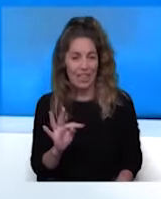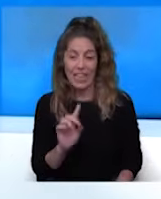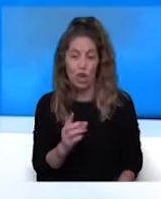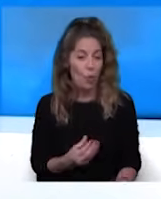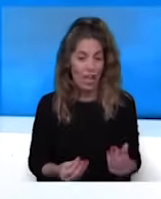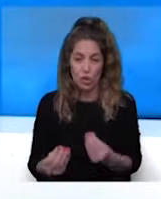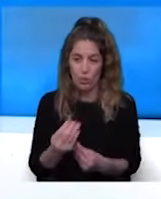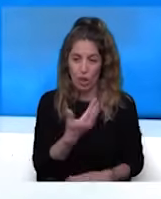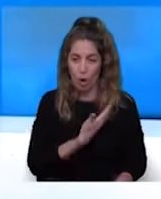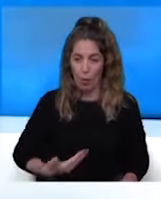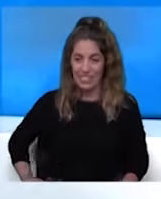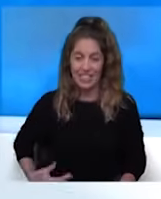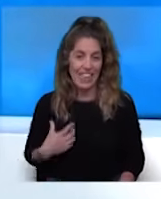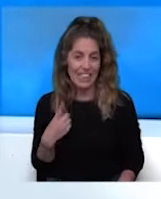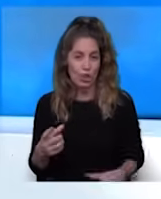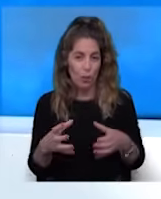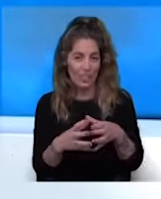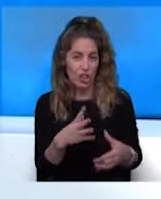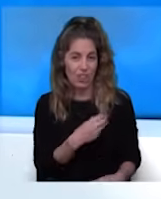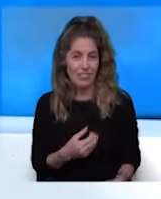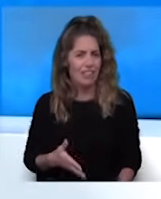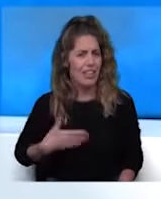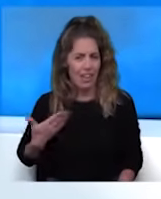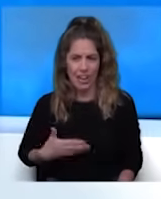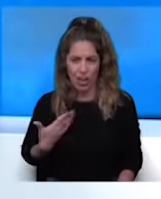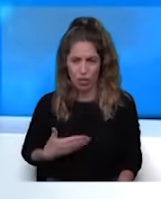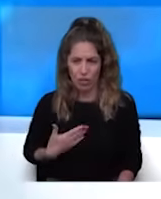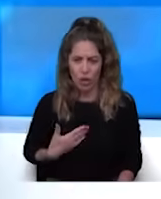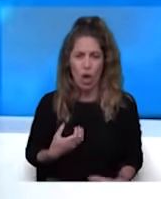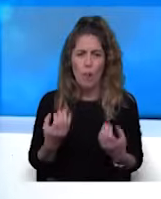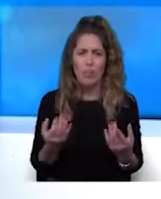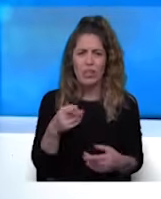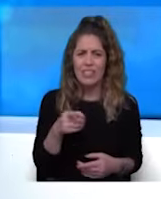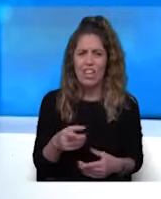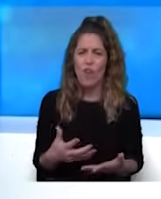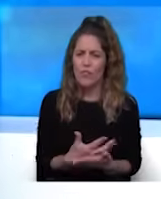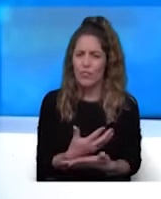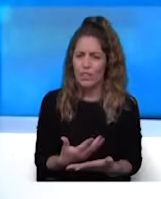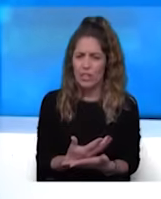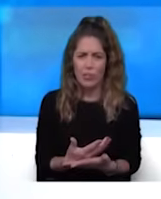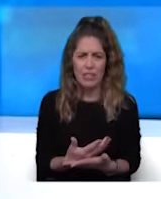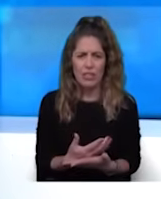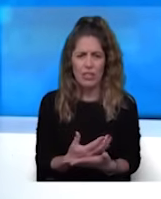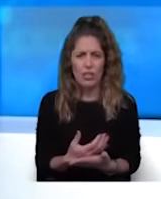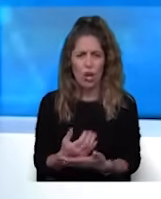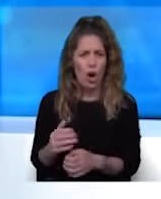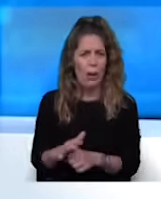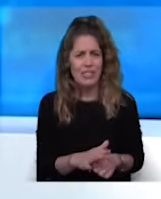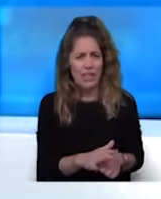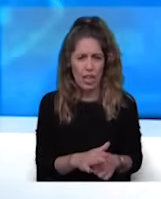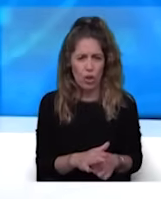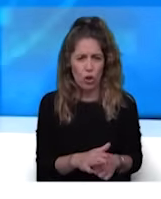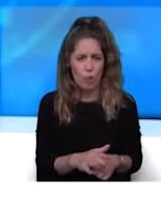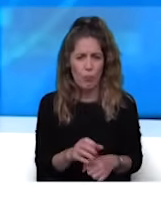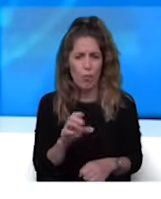como presidente del directorio nacional se quejaron porque habían sido víctimas o habían sido represaliados por por el